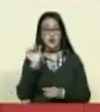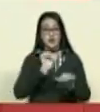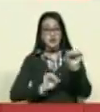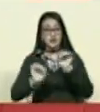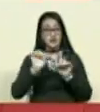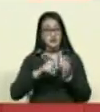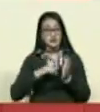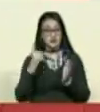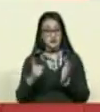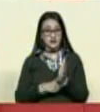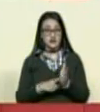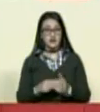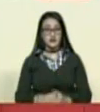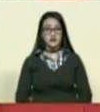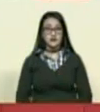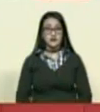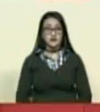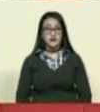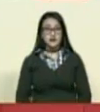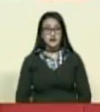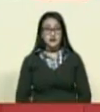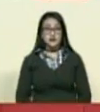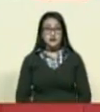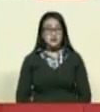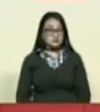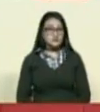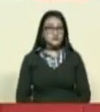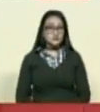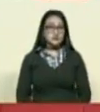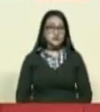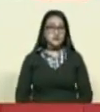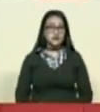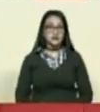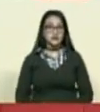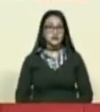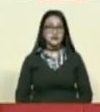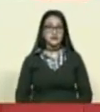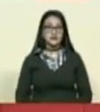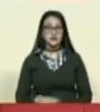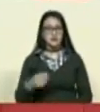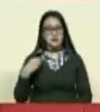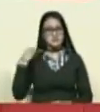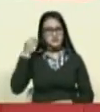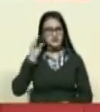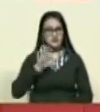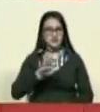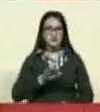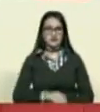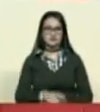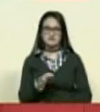defensa integral de la nación. He estado pensando en eso estos días. Creo que es perfecto.